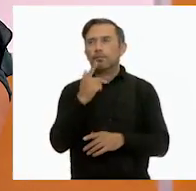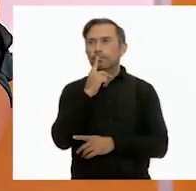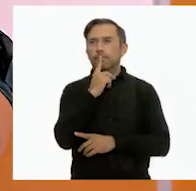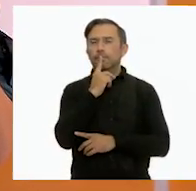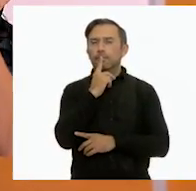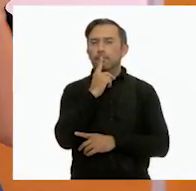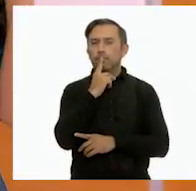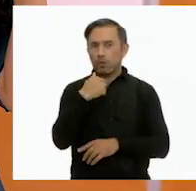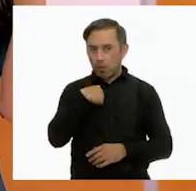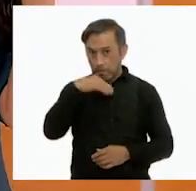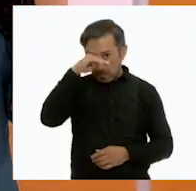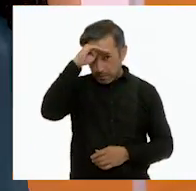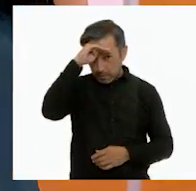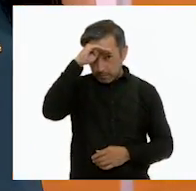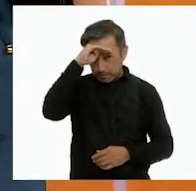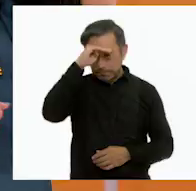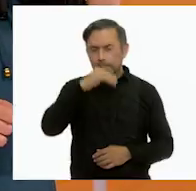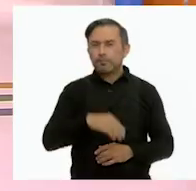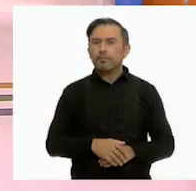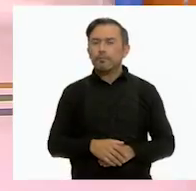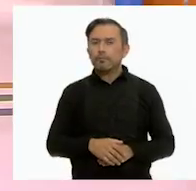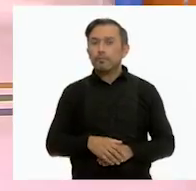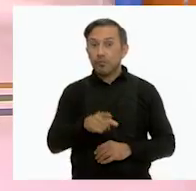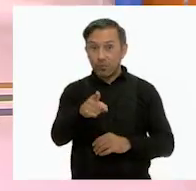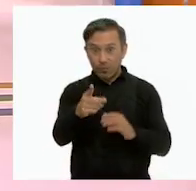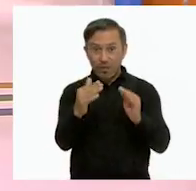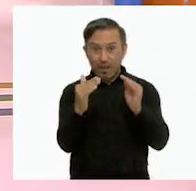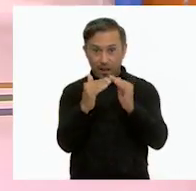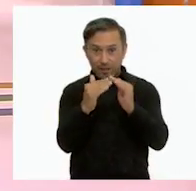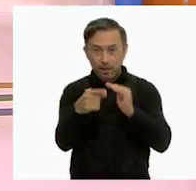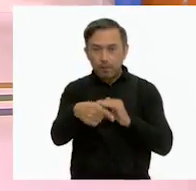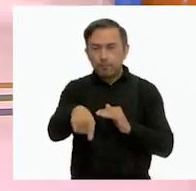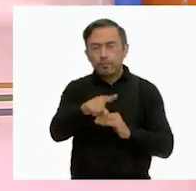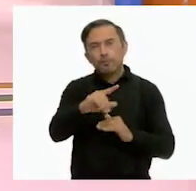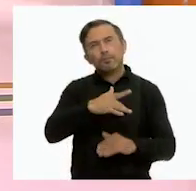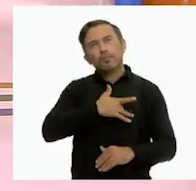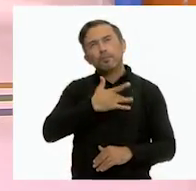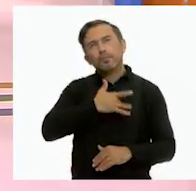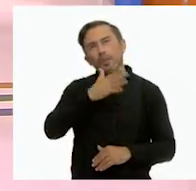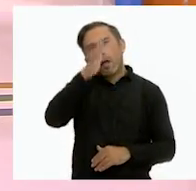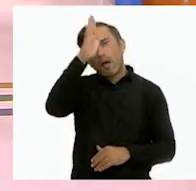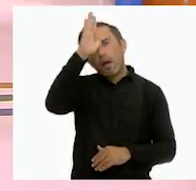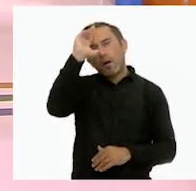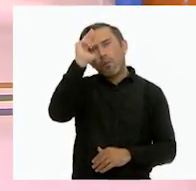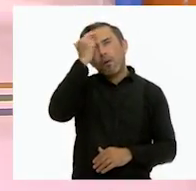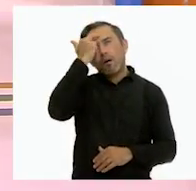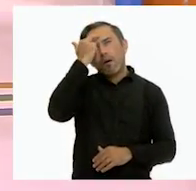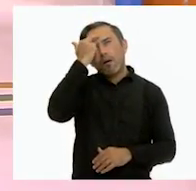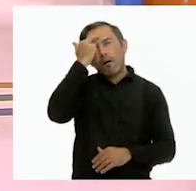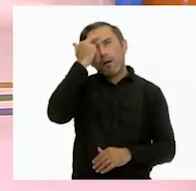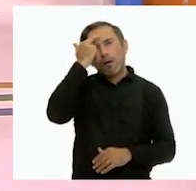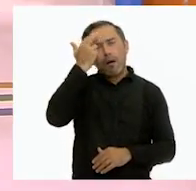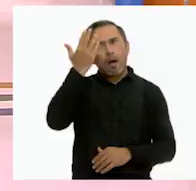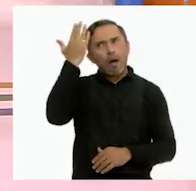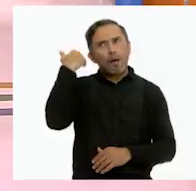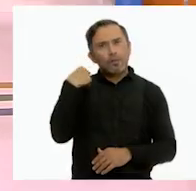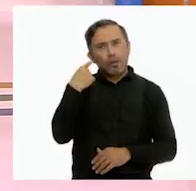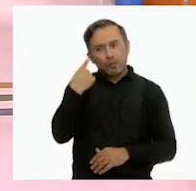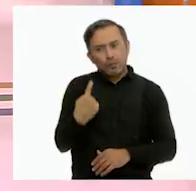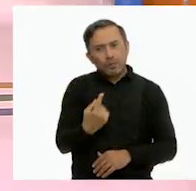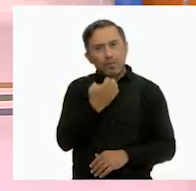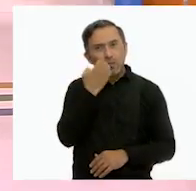Yo me pregunto, en casita, ¿ustedes recuerdan algunas reglas que tuvieron en su preescolar?